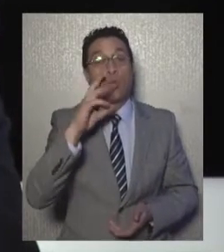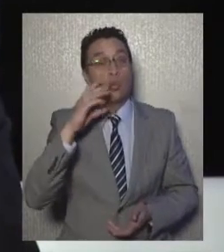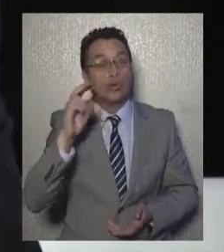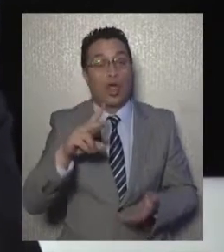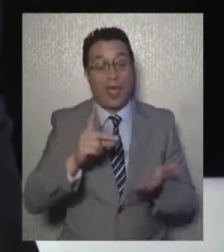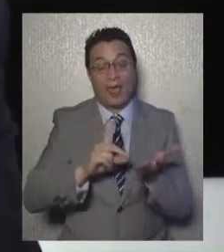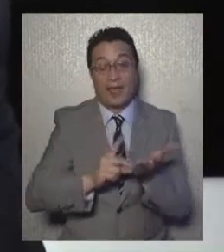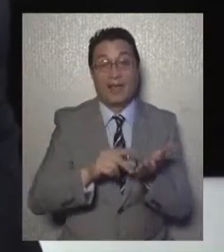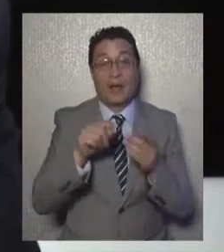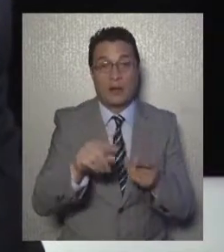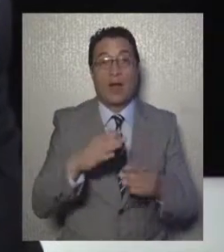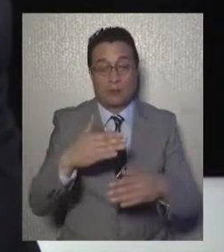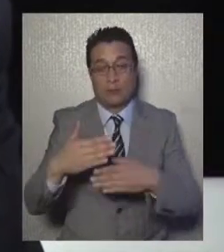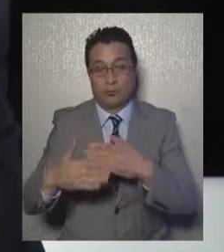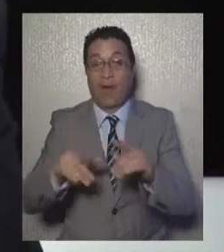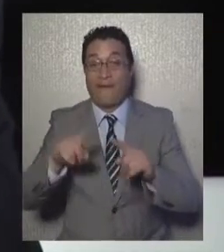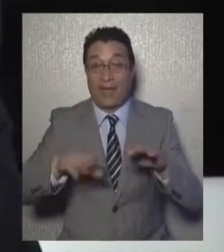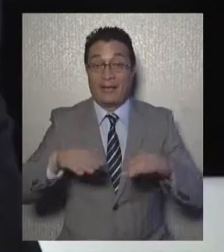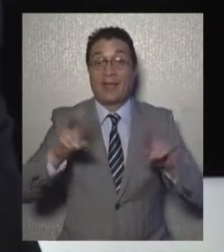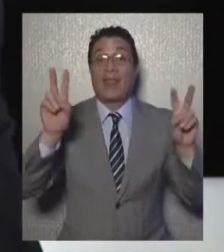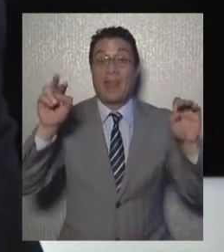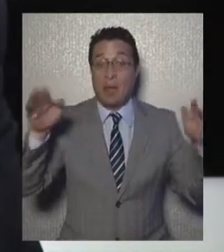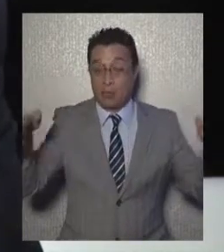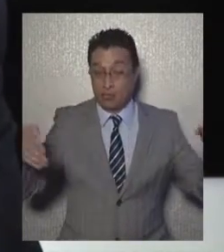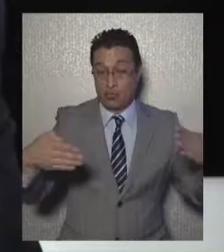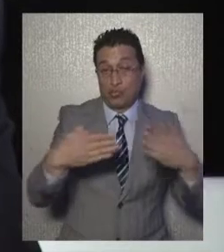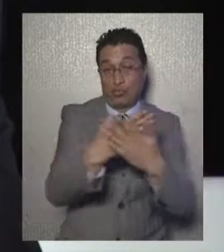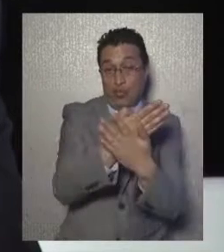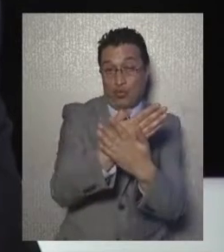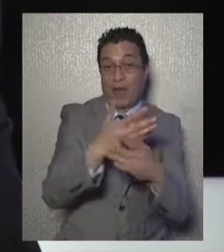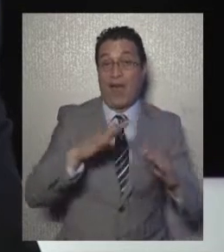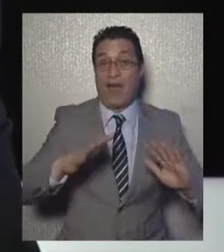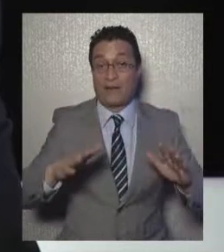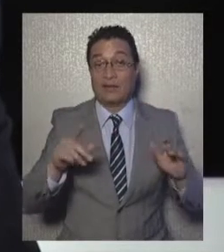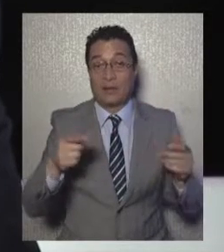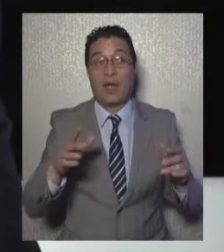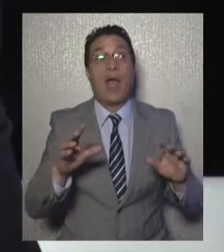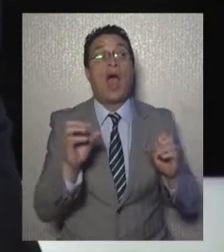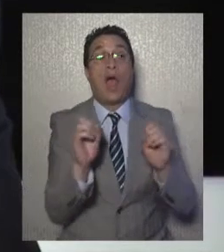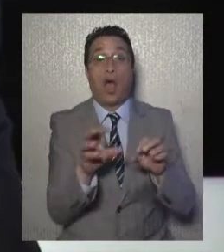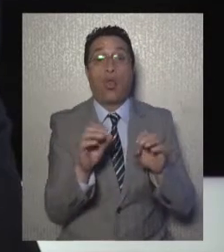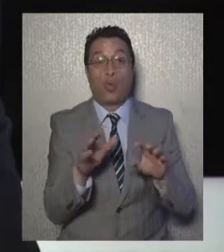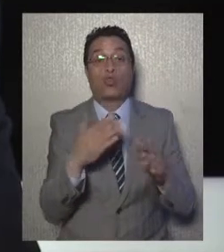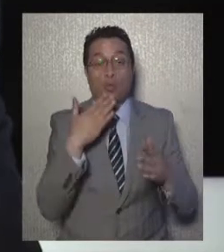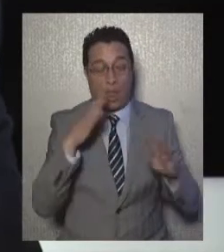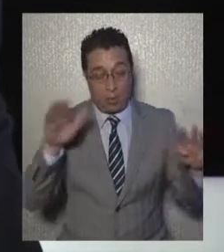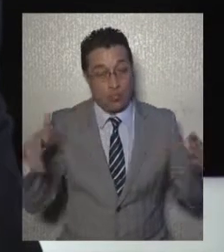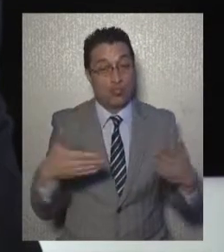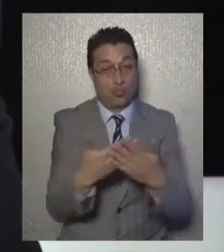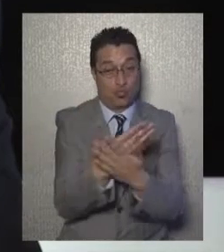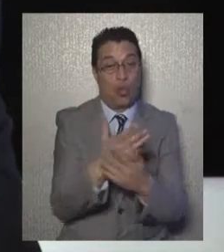consenso, se cruzan a veces los temas, el tema de educación lo cruza mucho.